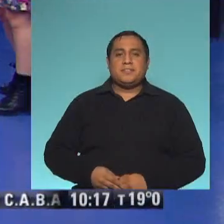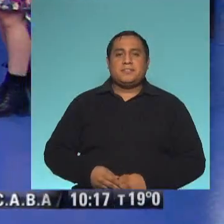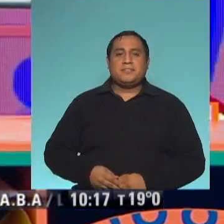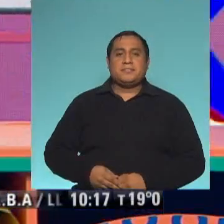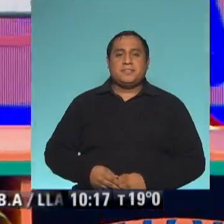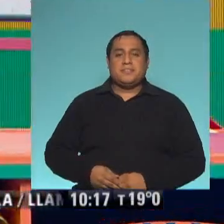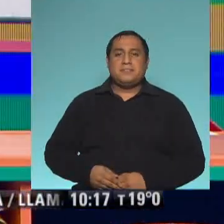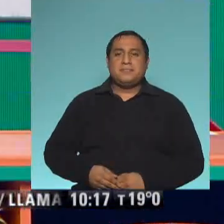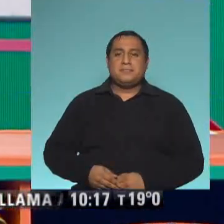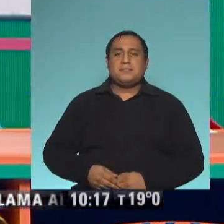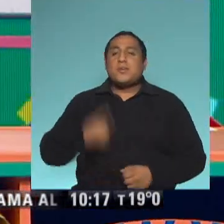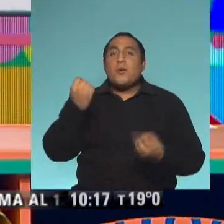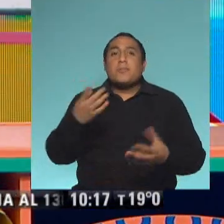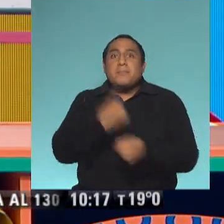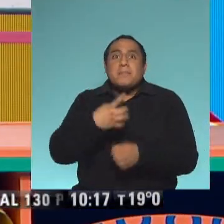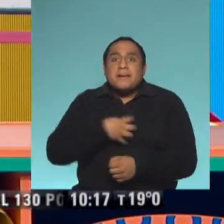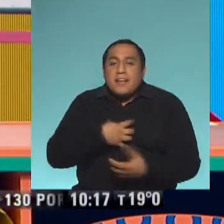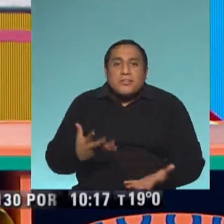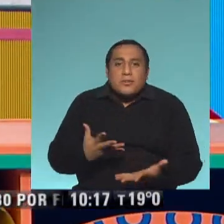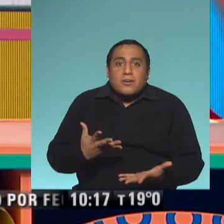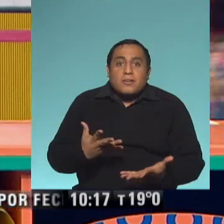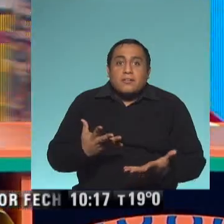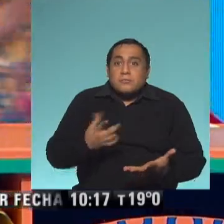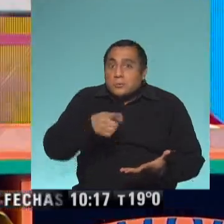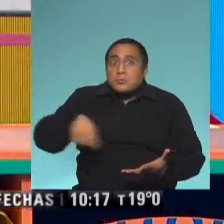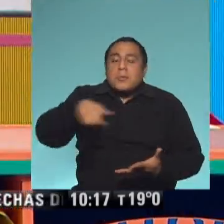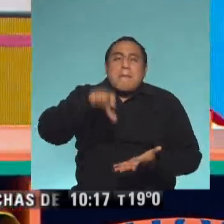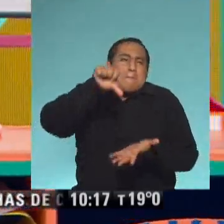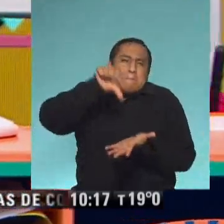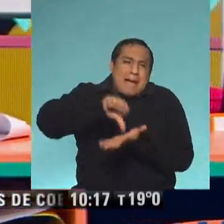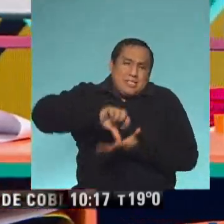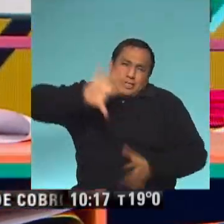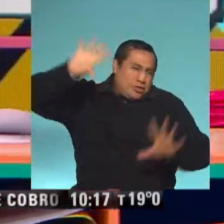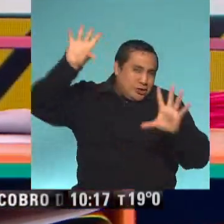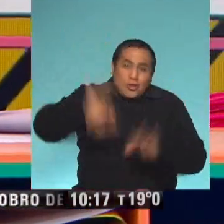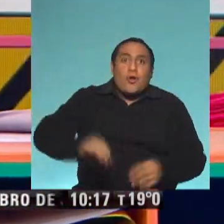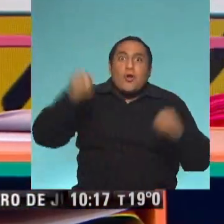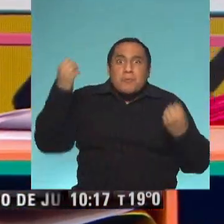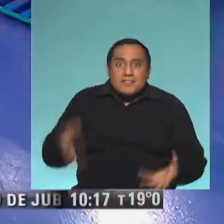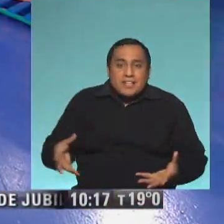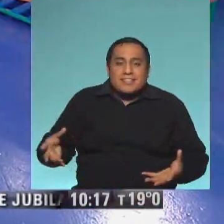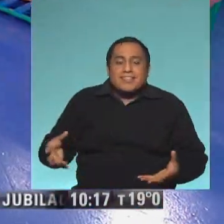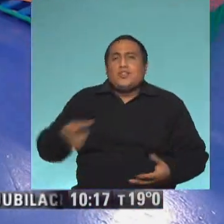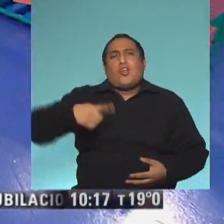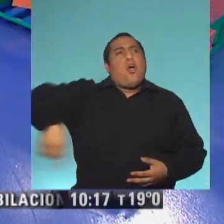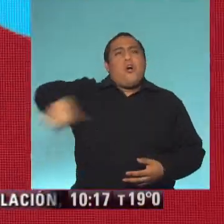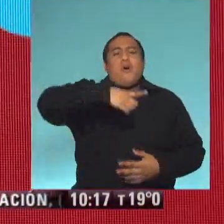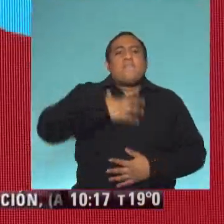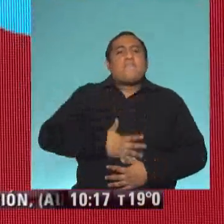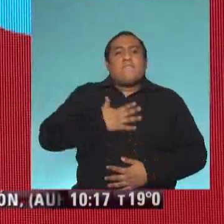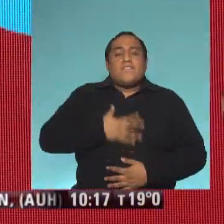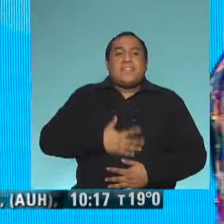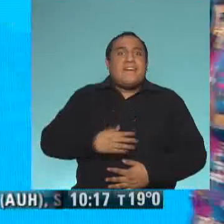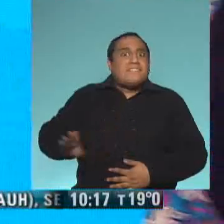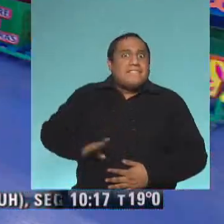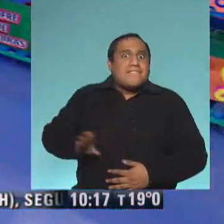Hola, primer grado. ¿Cómo están en casa? En todo el país. ¿Cómo están? Bien. ¿Cómo están? Están todos muy contentos con ganas de arrancar esta clase